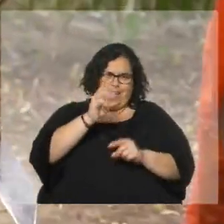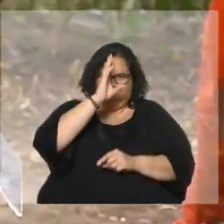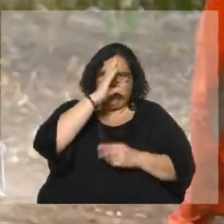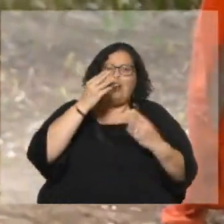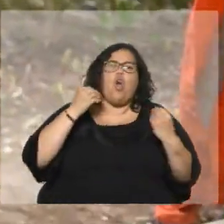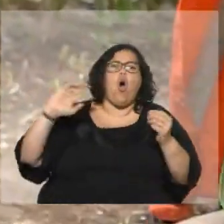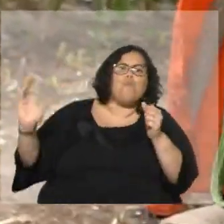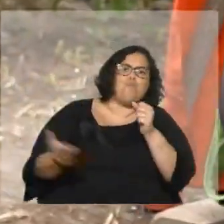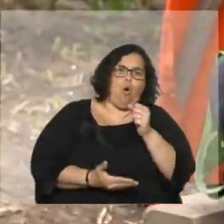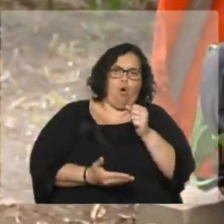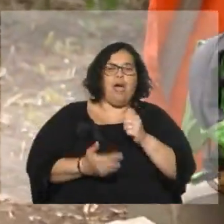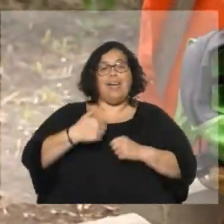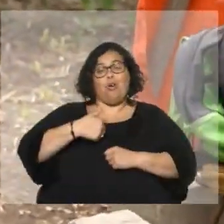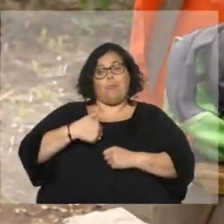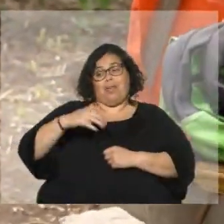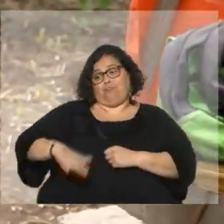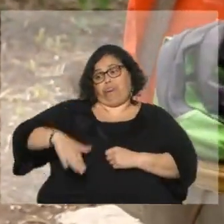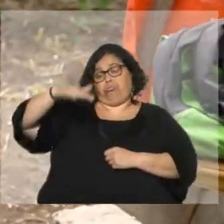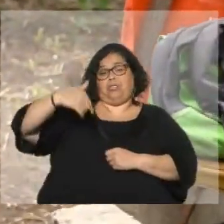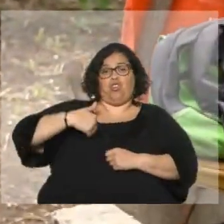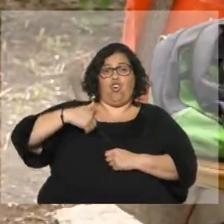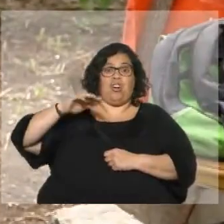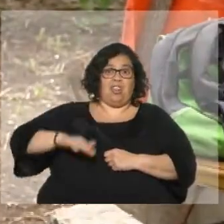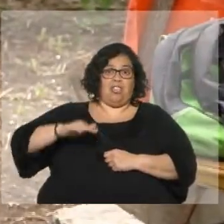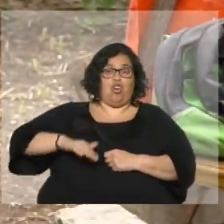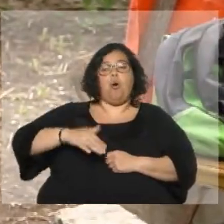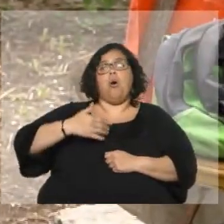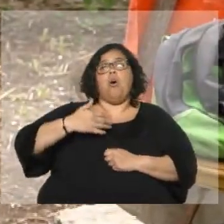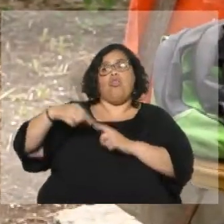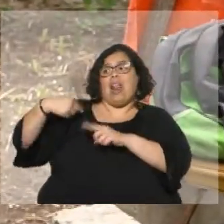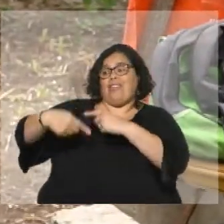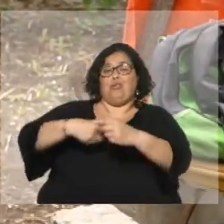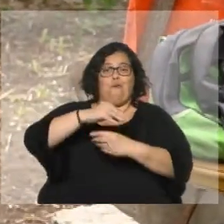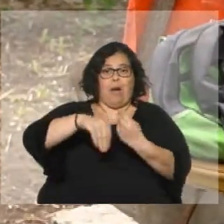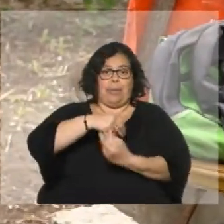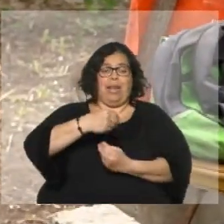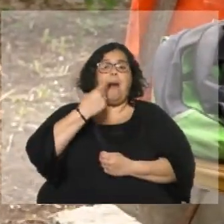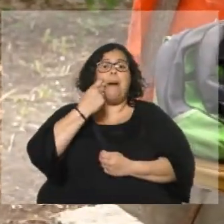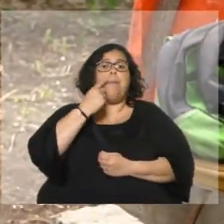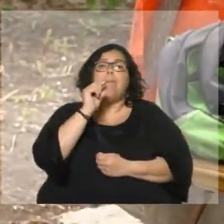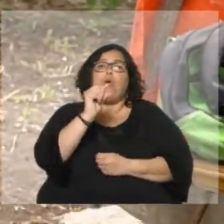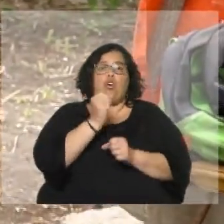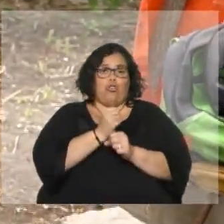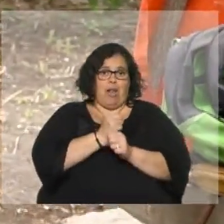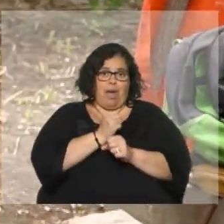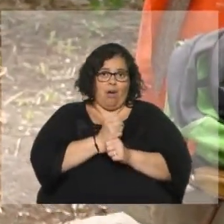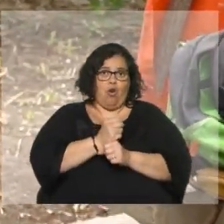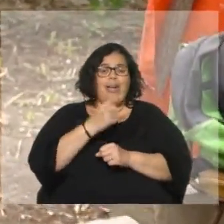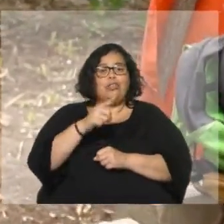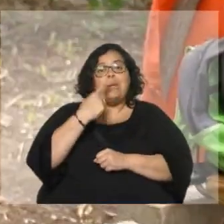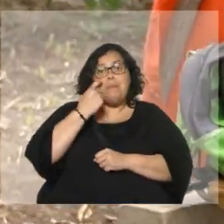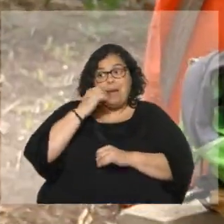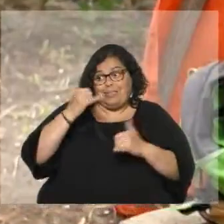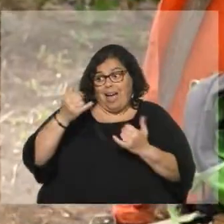una tradición familiar en tu caso? Sí, esto sí, cuando mi papá tenía poco trabajo, ya no, él lo hacía. Uh-huh.